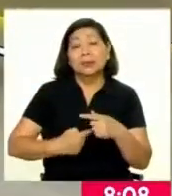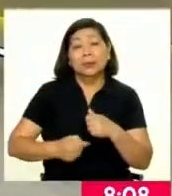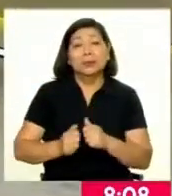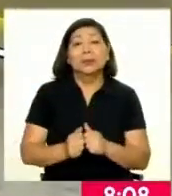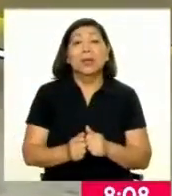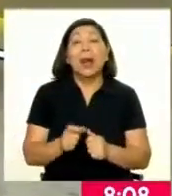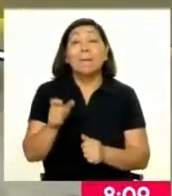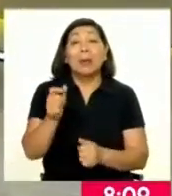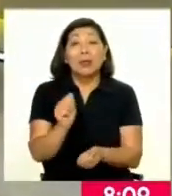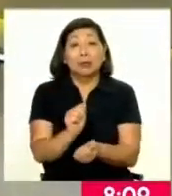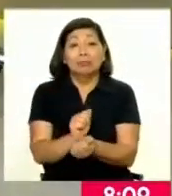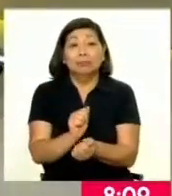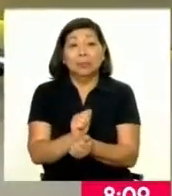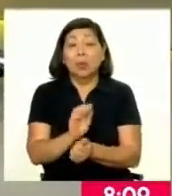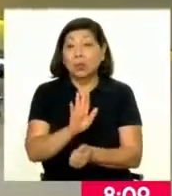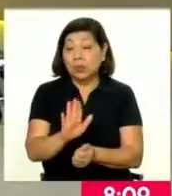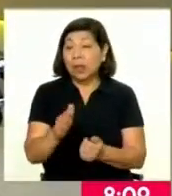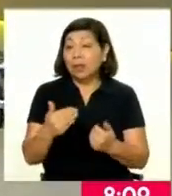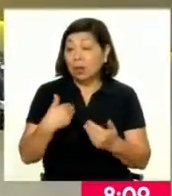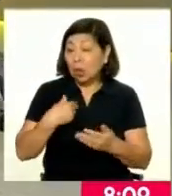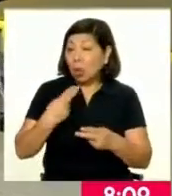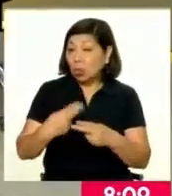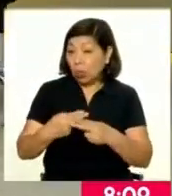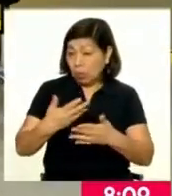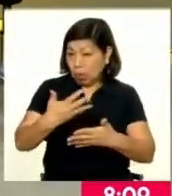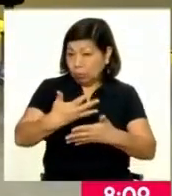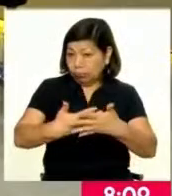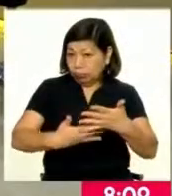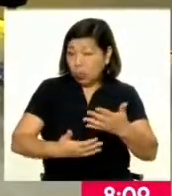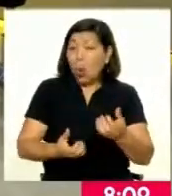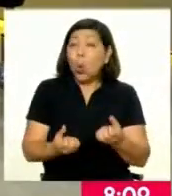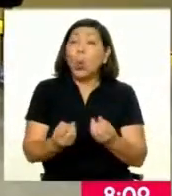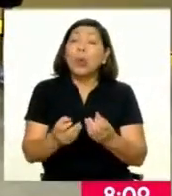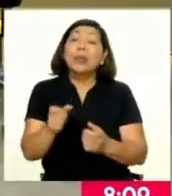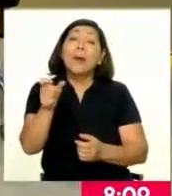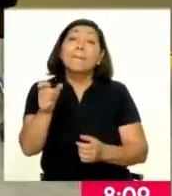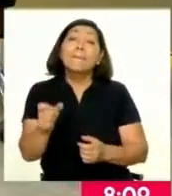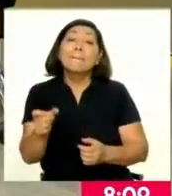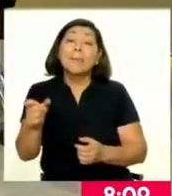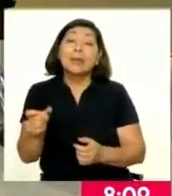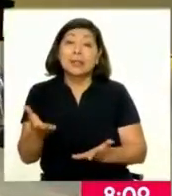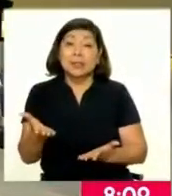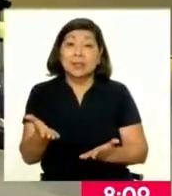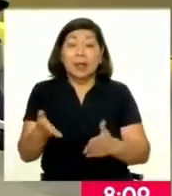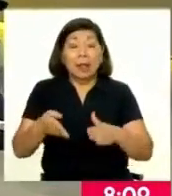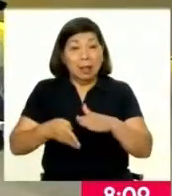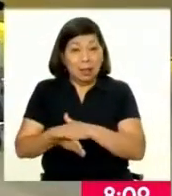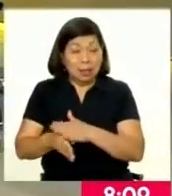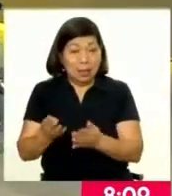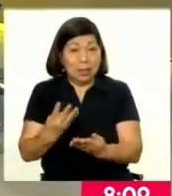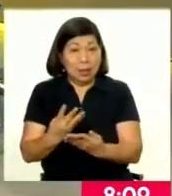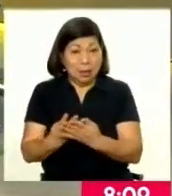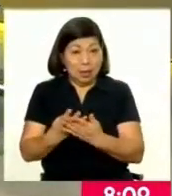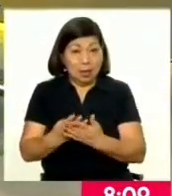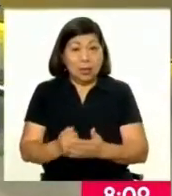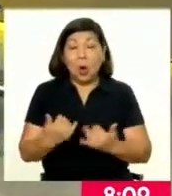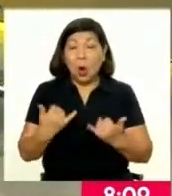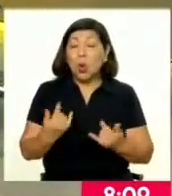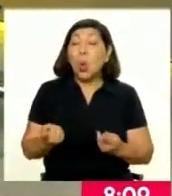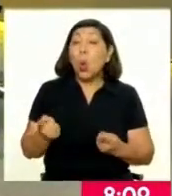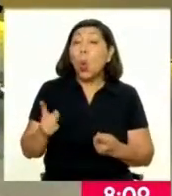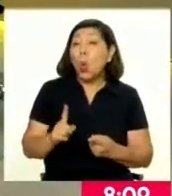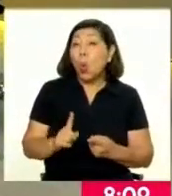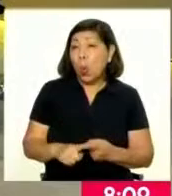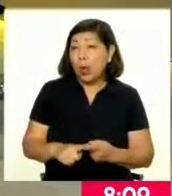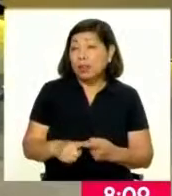a los detenidos. Ustedes tienen un registro, cifras de cuántas personas están detenidas hasta el día de hoy y cuántos